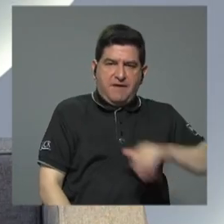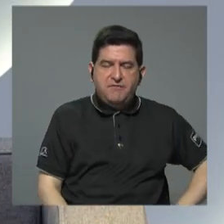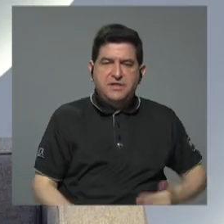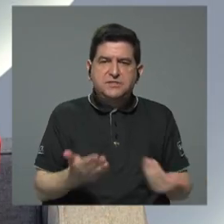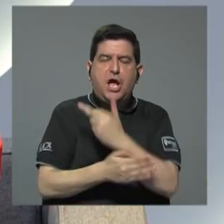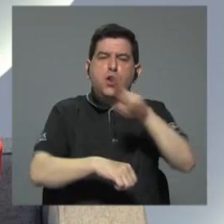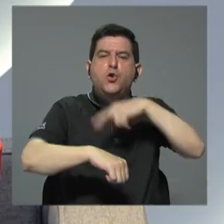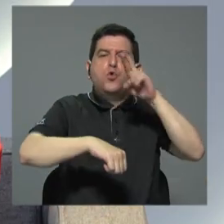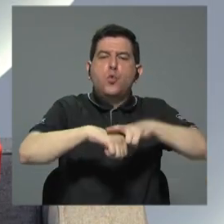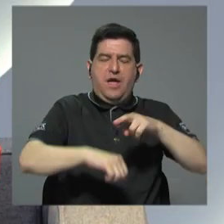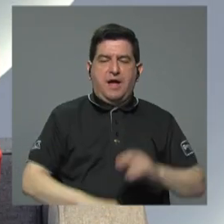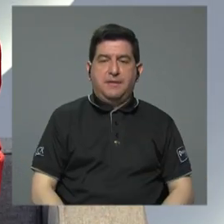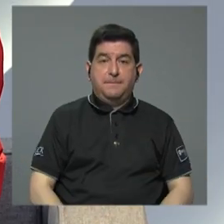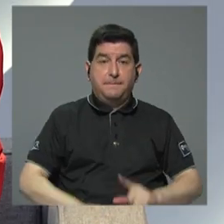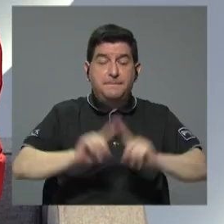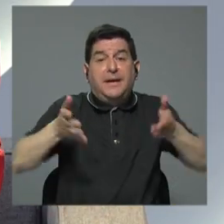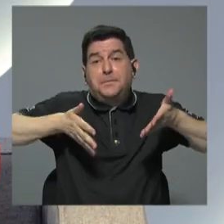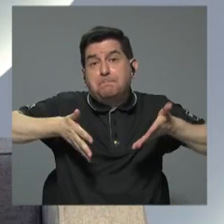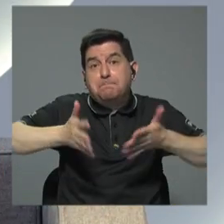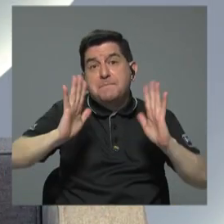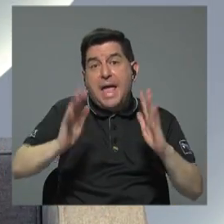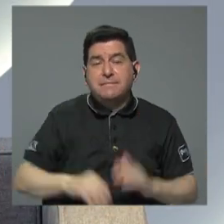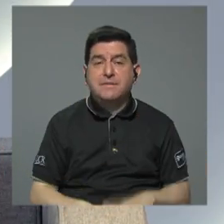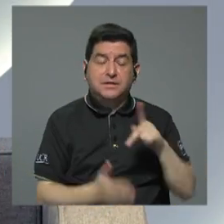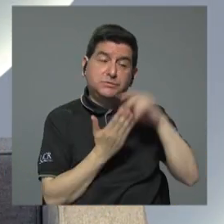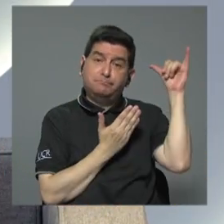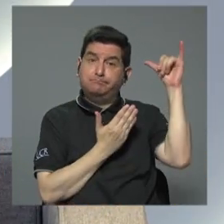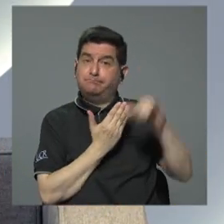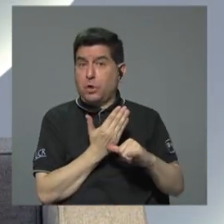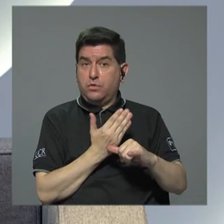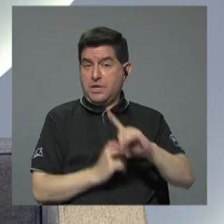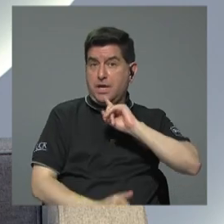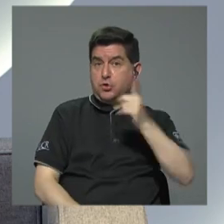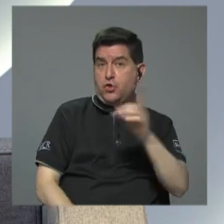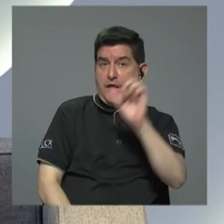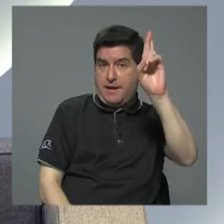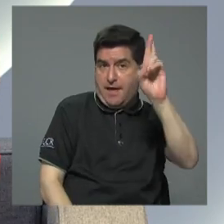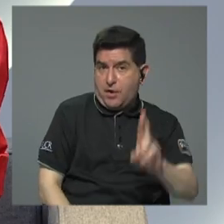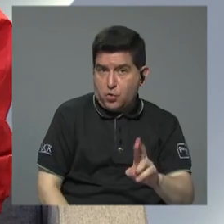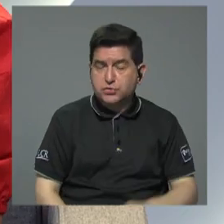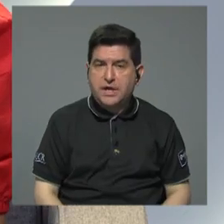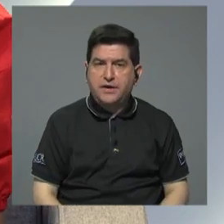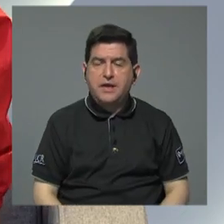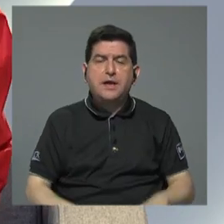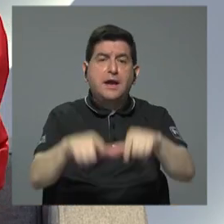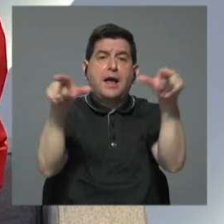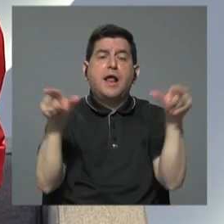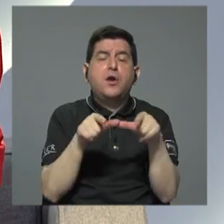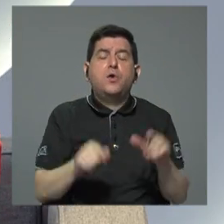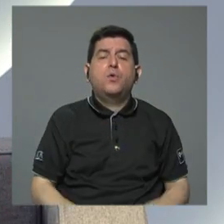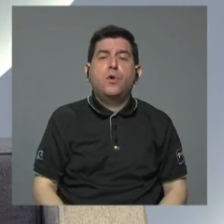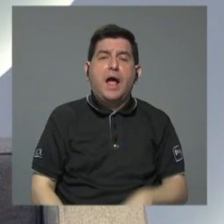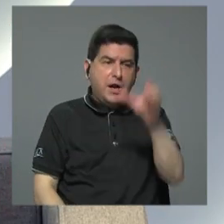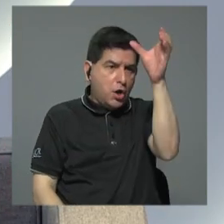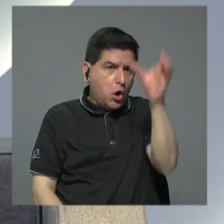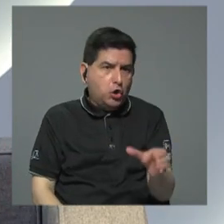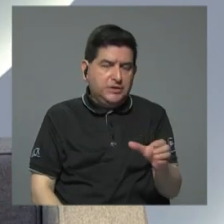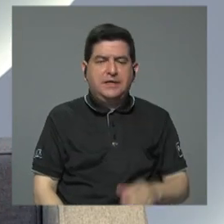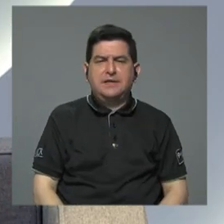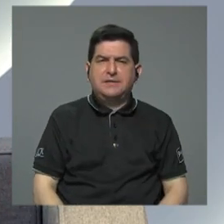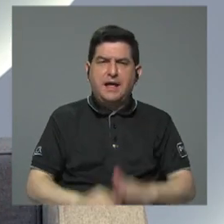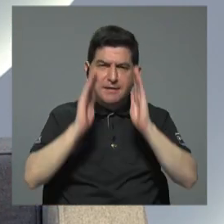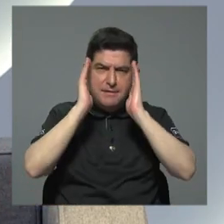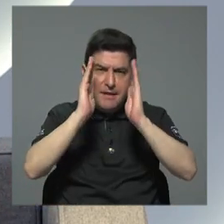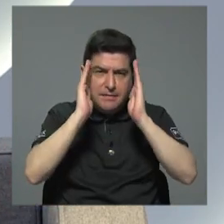República. Pero bueno, mientras tanto, hay un proyecto que declara a Costa Rica como un territorio continental, y escuchemos esto,